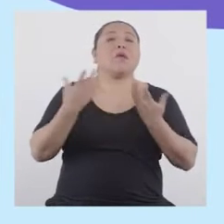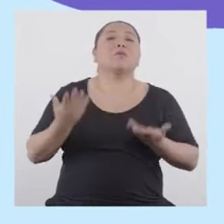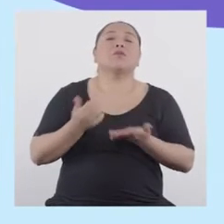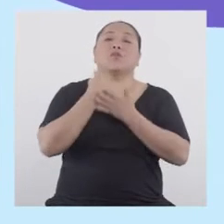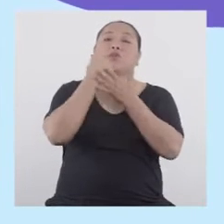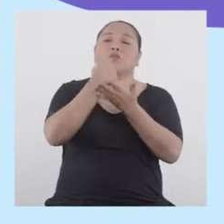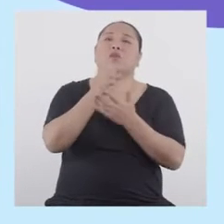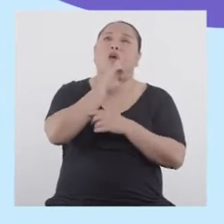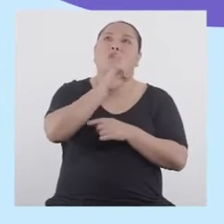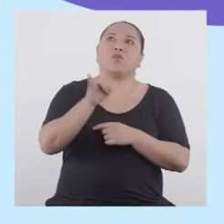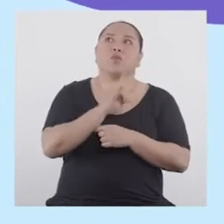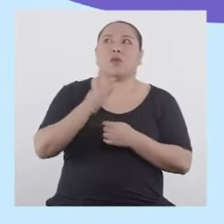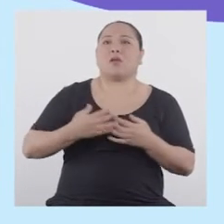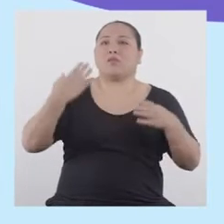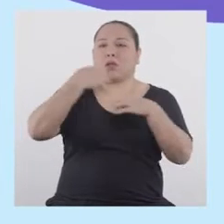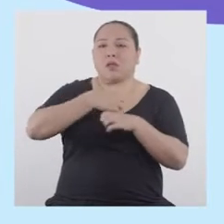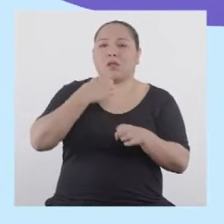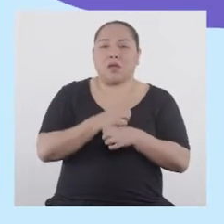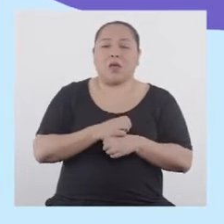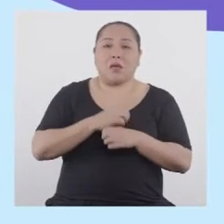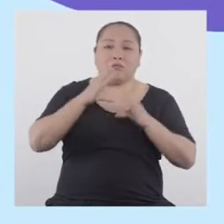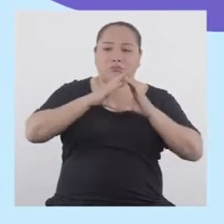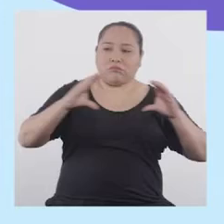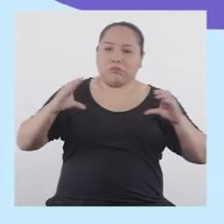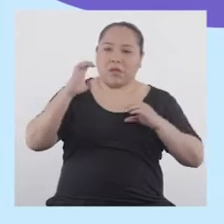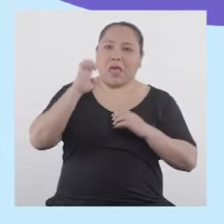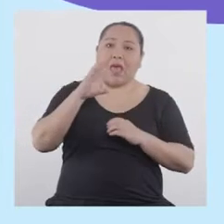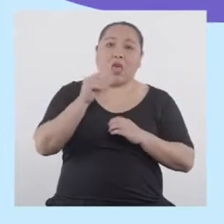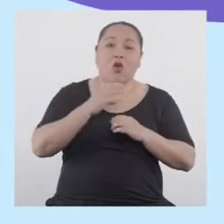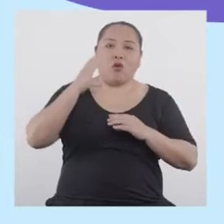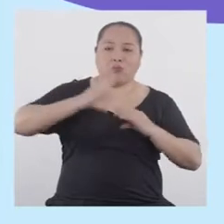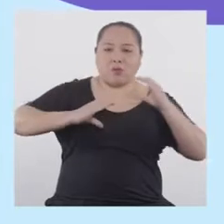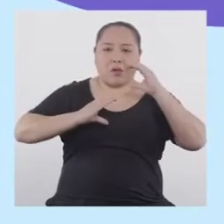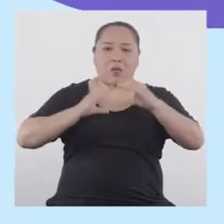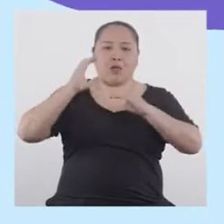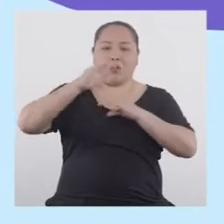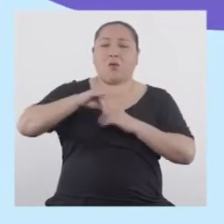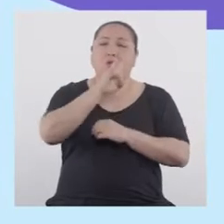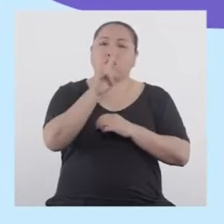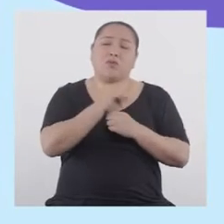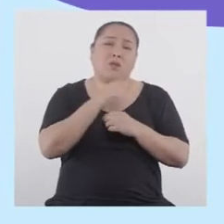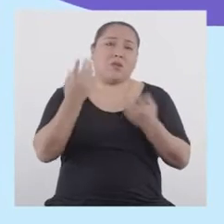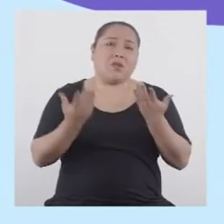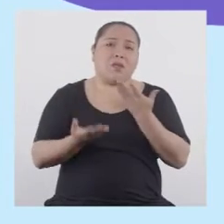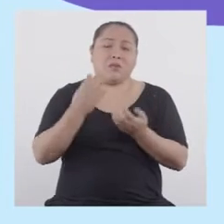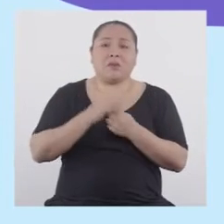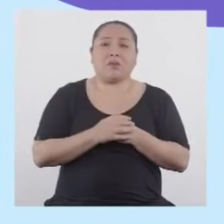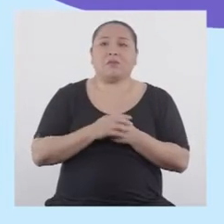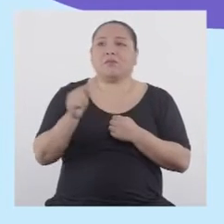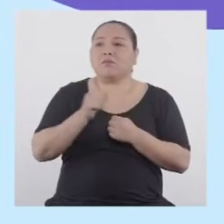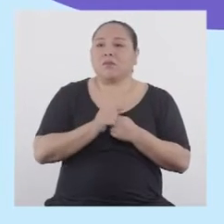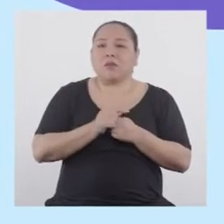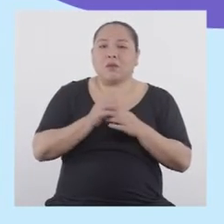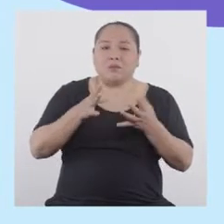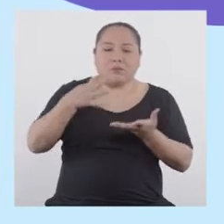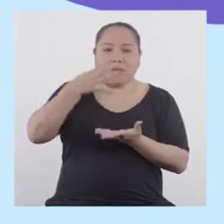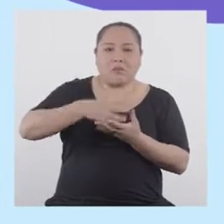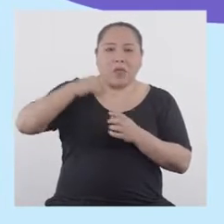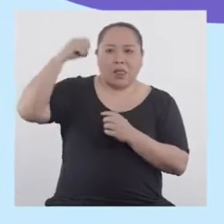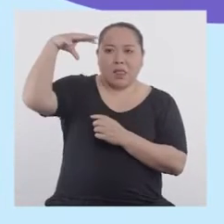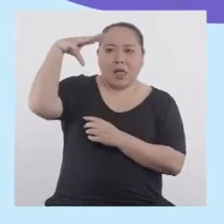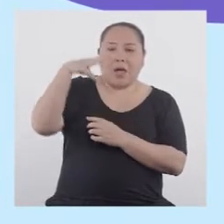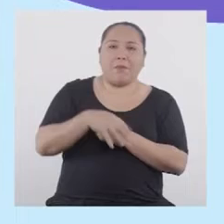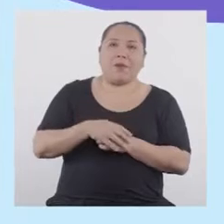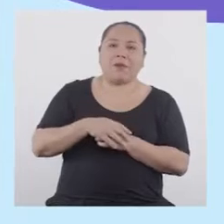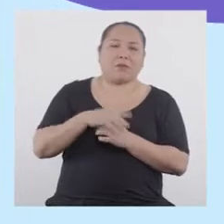También puede utilizarse para crear ecoladrillos. Podríamos utilizarlas para crear macetas,